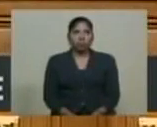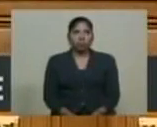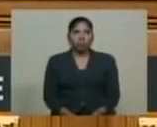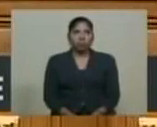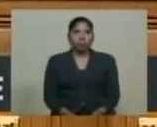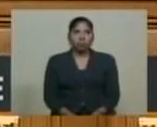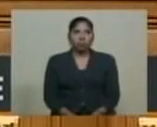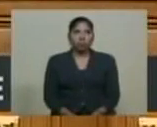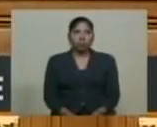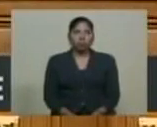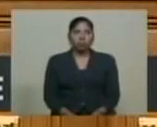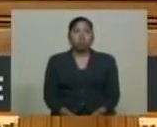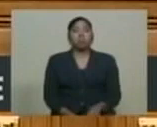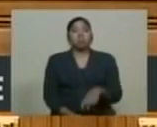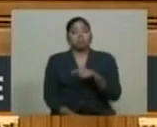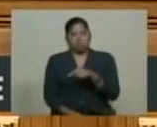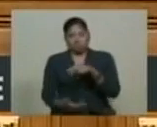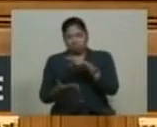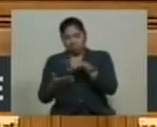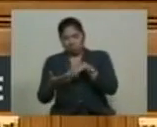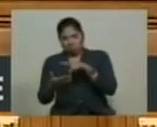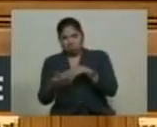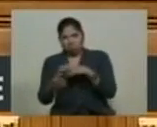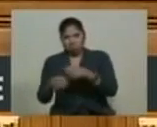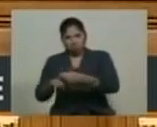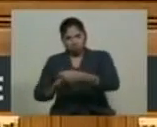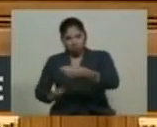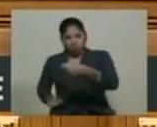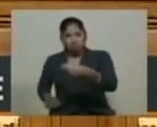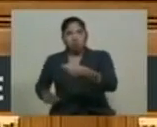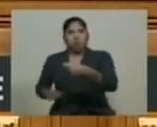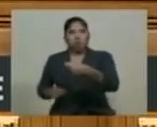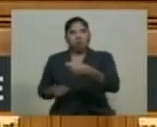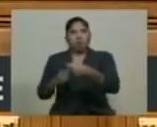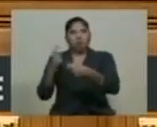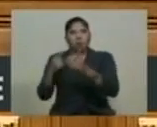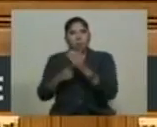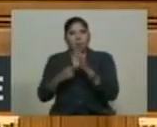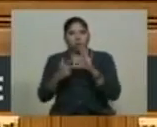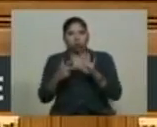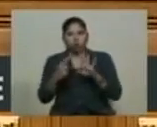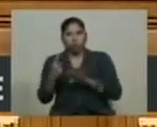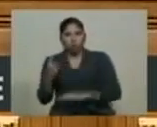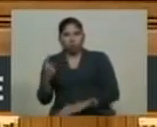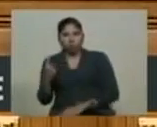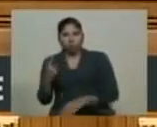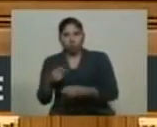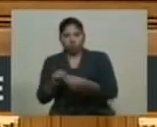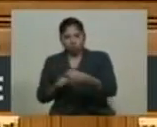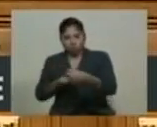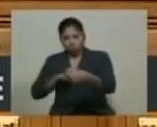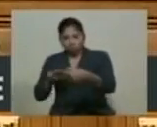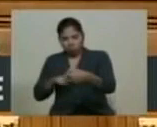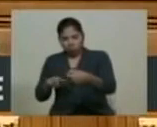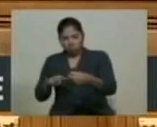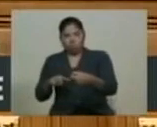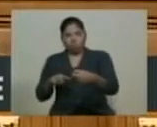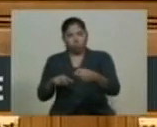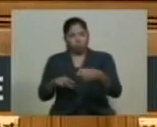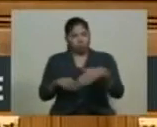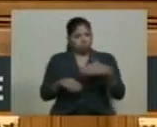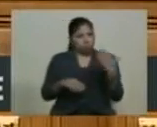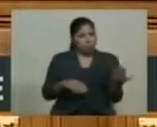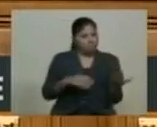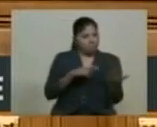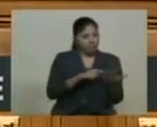Cuando leemos el Acta de Independencia de 1811, a través de la realidad de 2018,